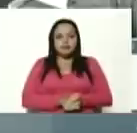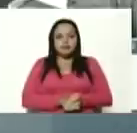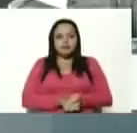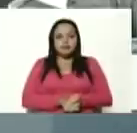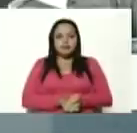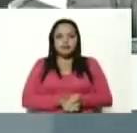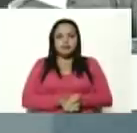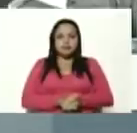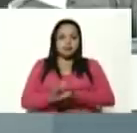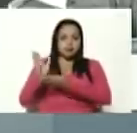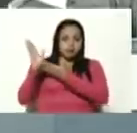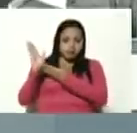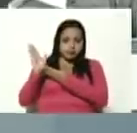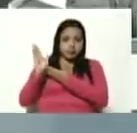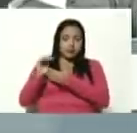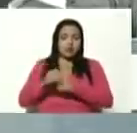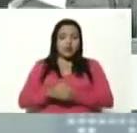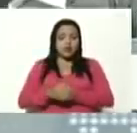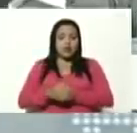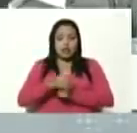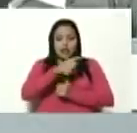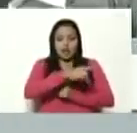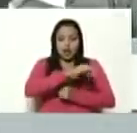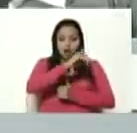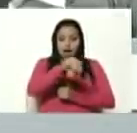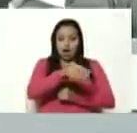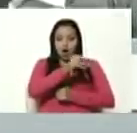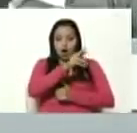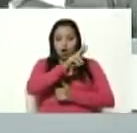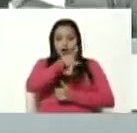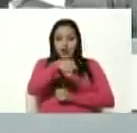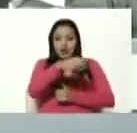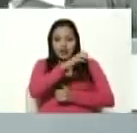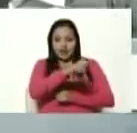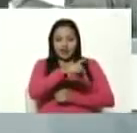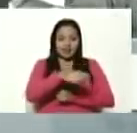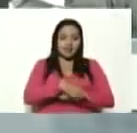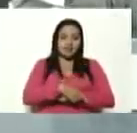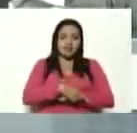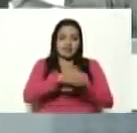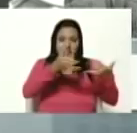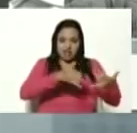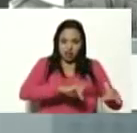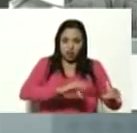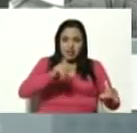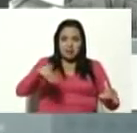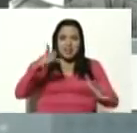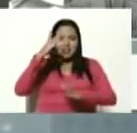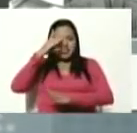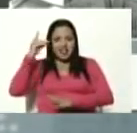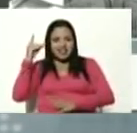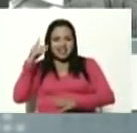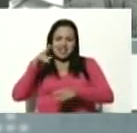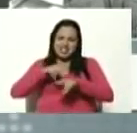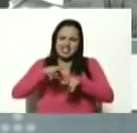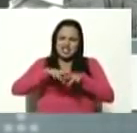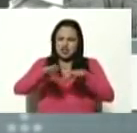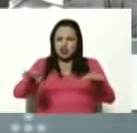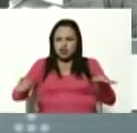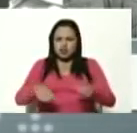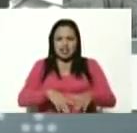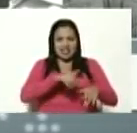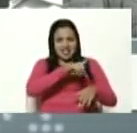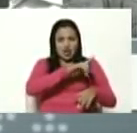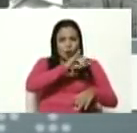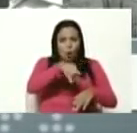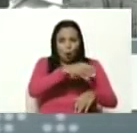Jorge Rodríguez, hijo, y Delcy eran dos niños. Jorge Rodríguez, hijo, tenía 10 años. Delcy tenía